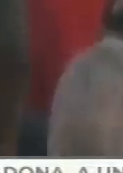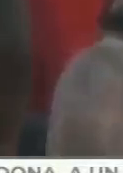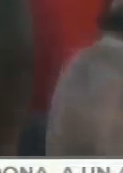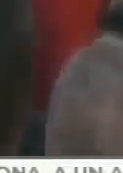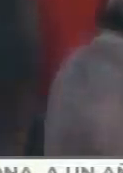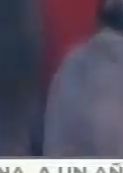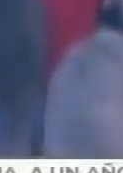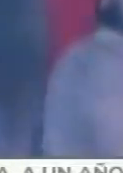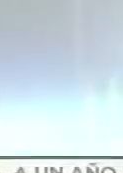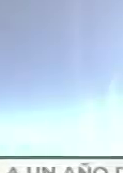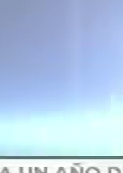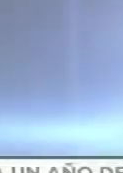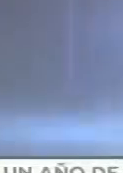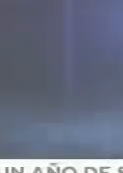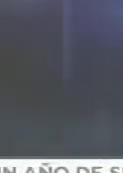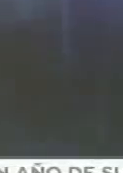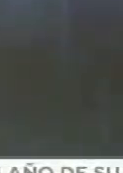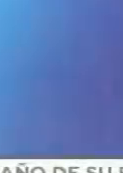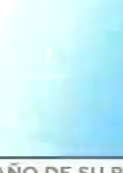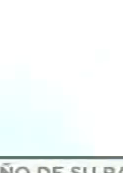siempre.